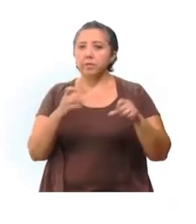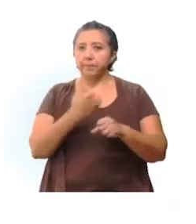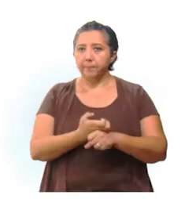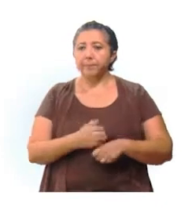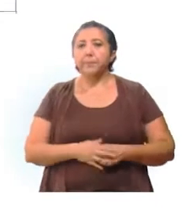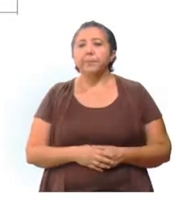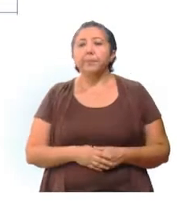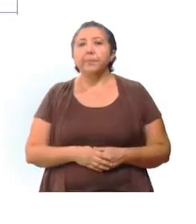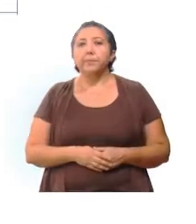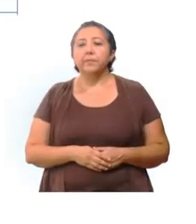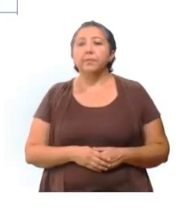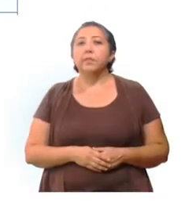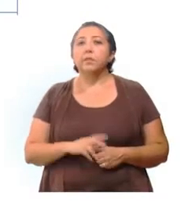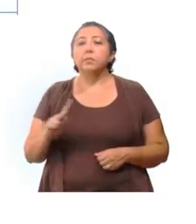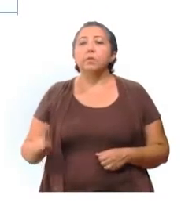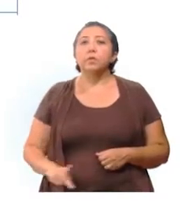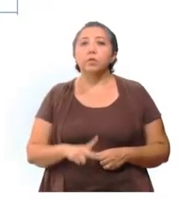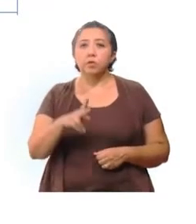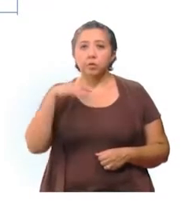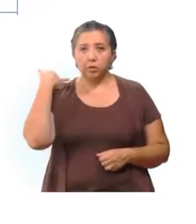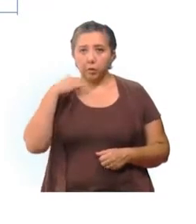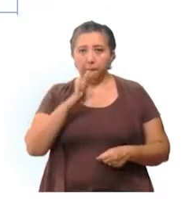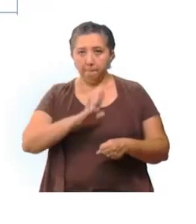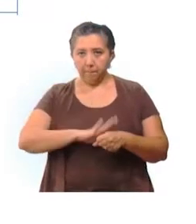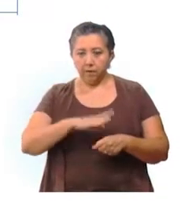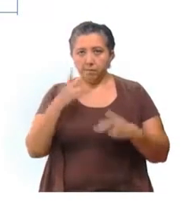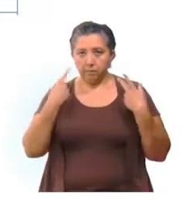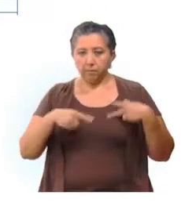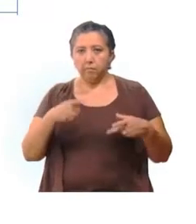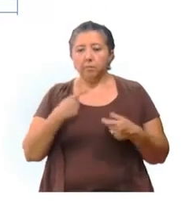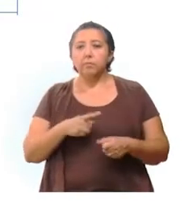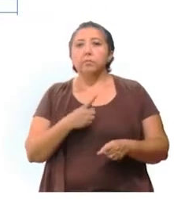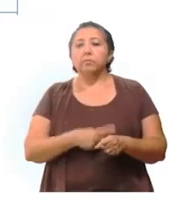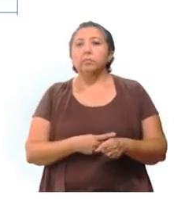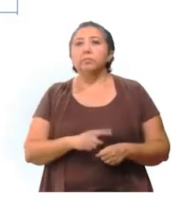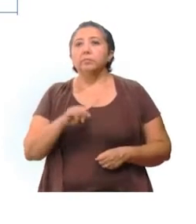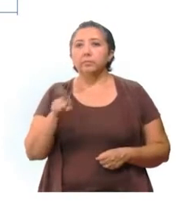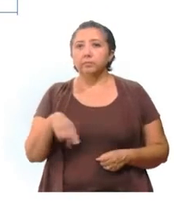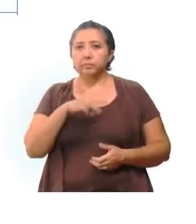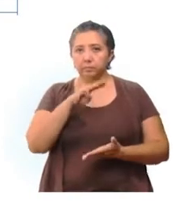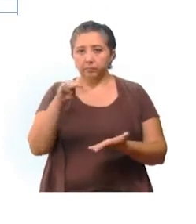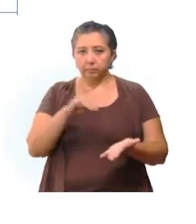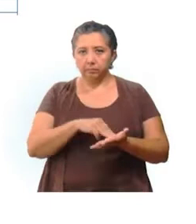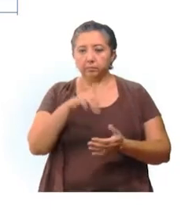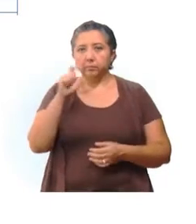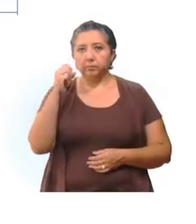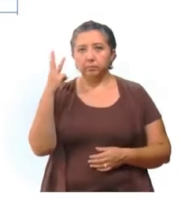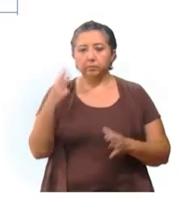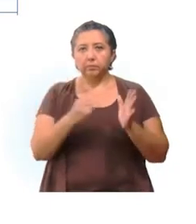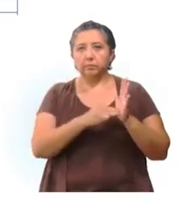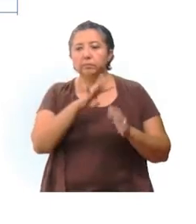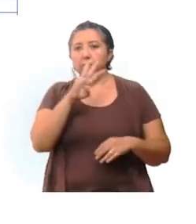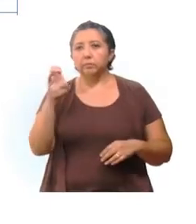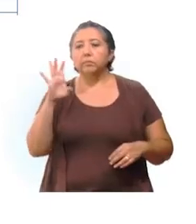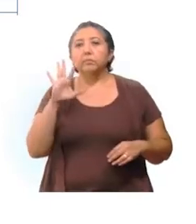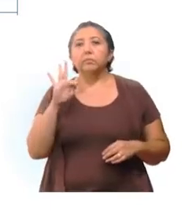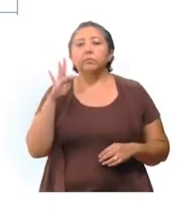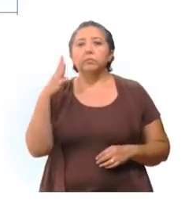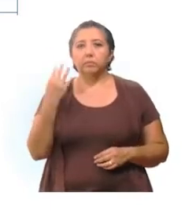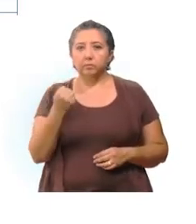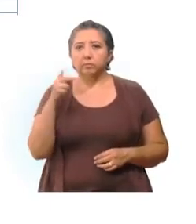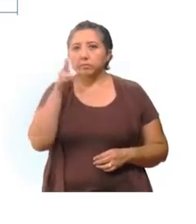estado. Los municipios de Yucatán con mayor número de personas contagiadas son Mérida con